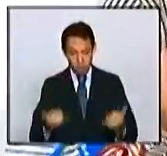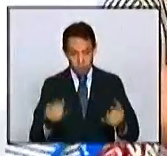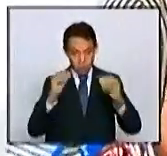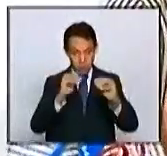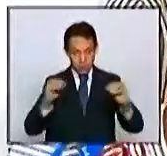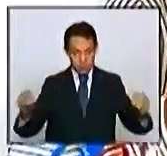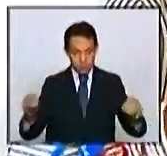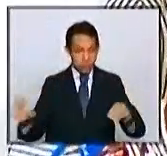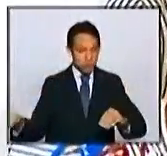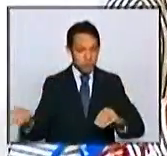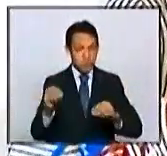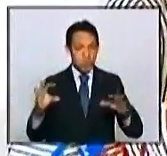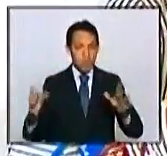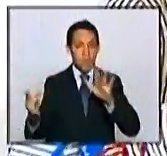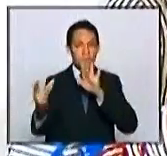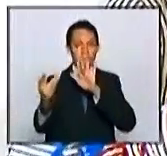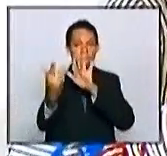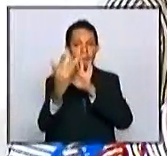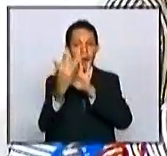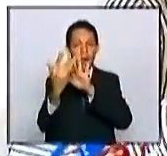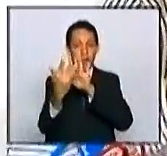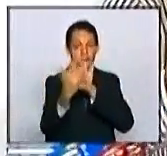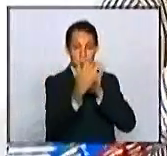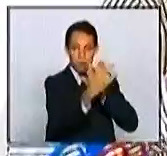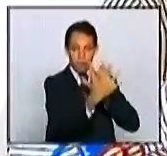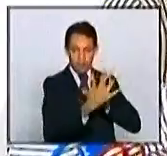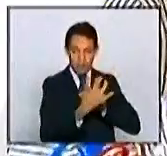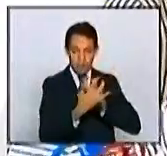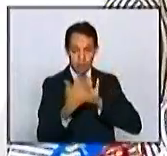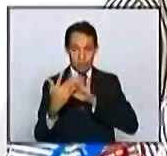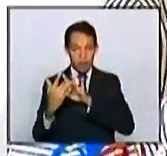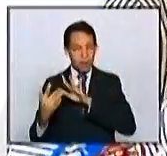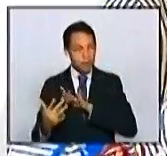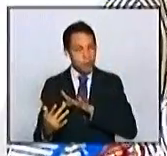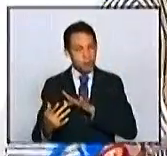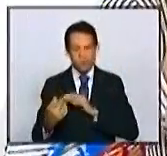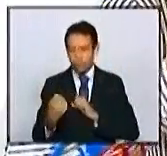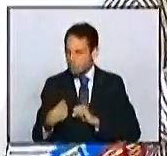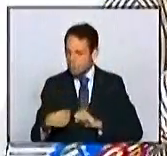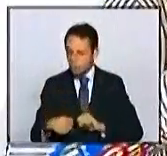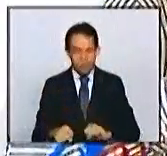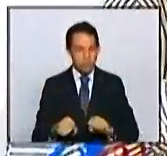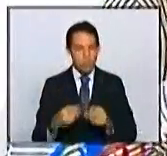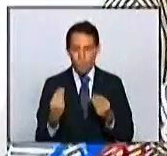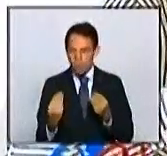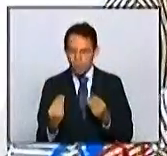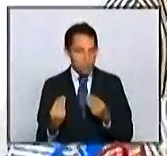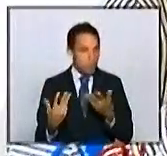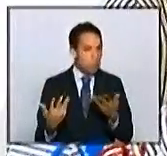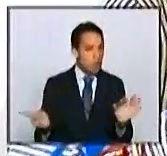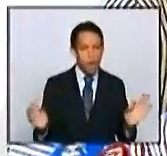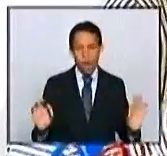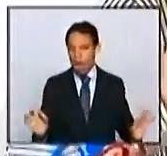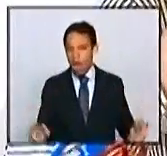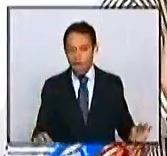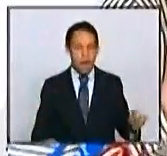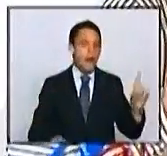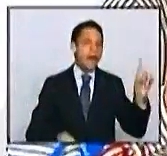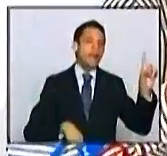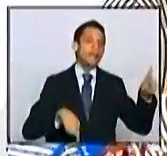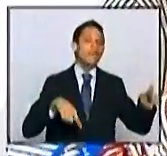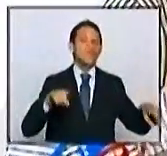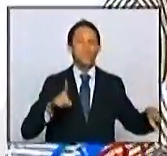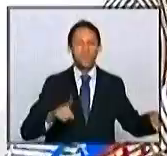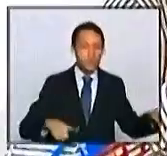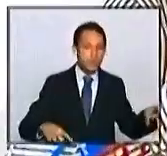a que establezcamos esas relaciones positivas. No se necesitan muchas, se necesitan algunas que